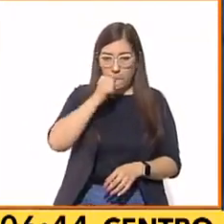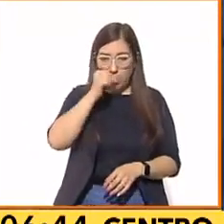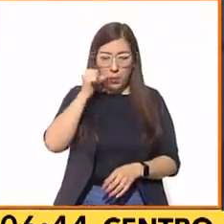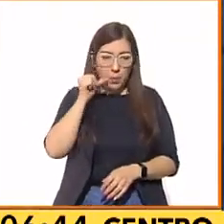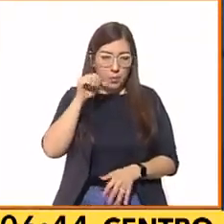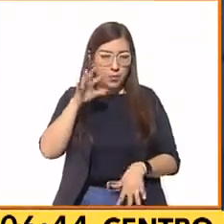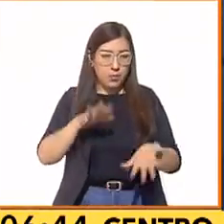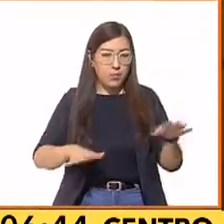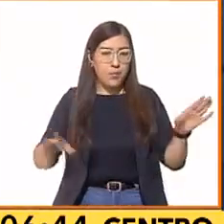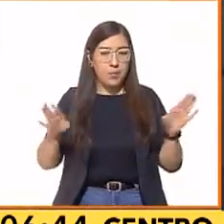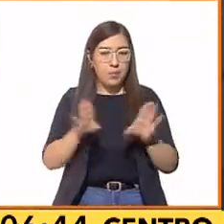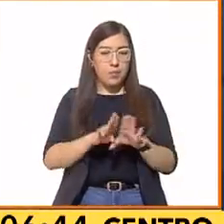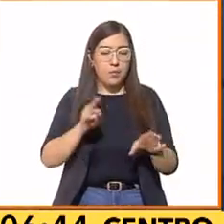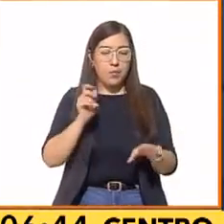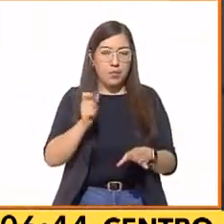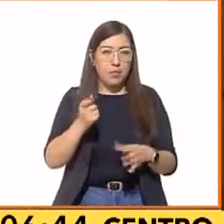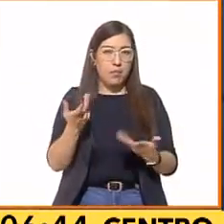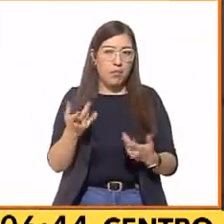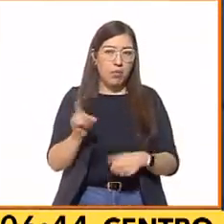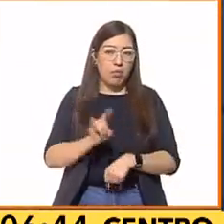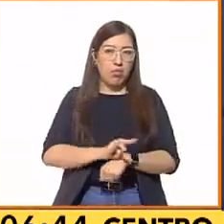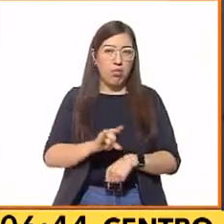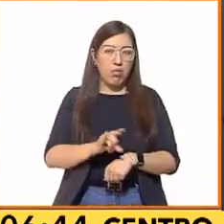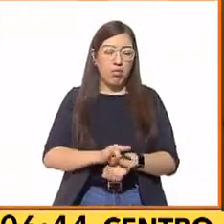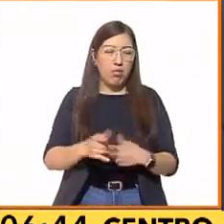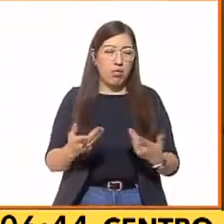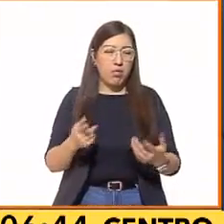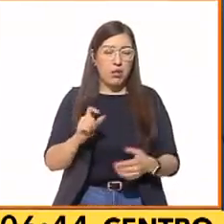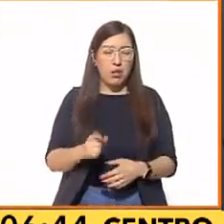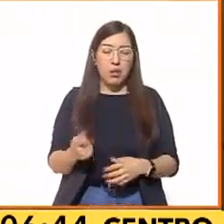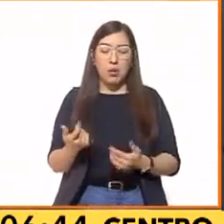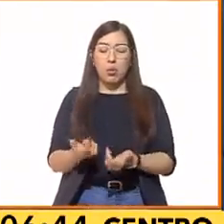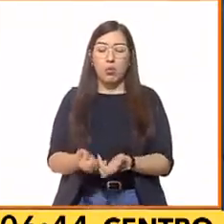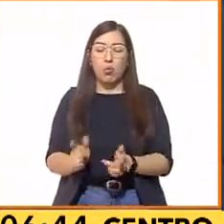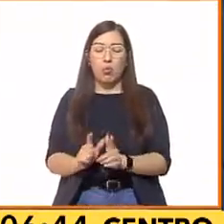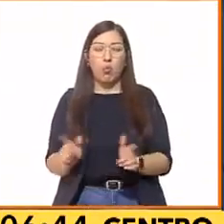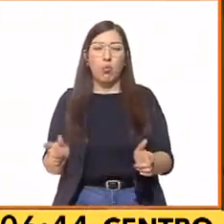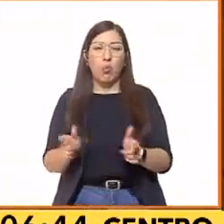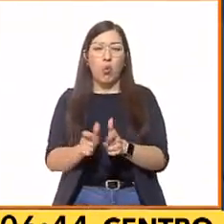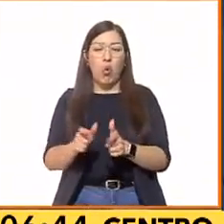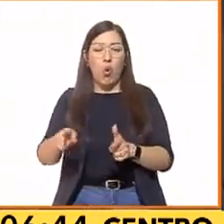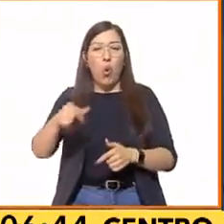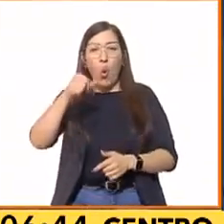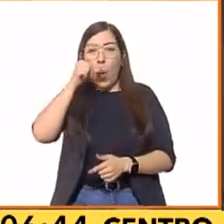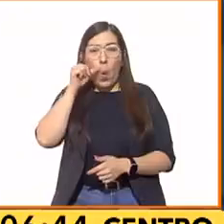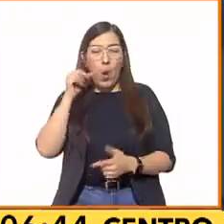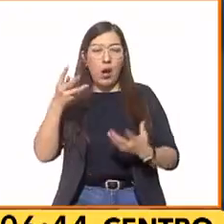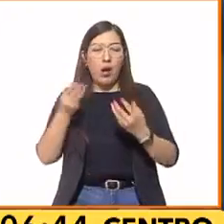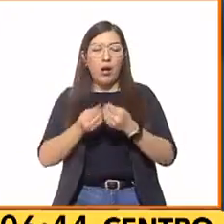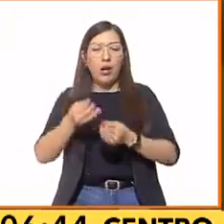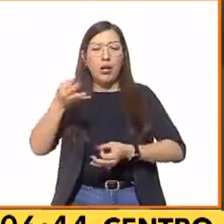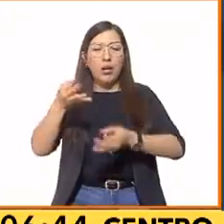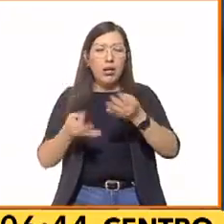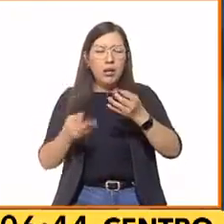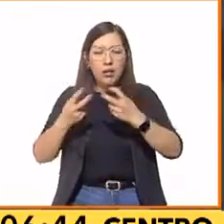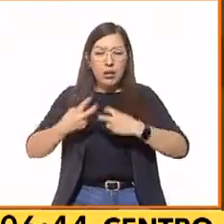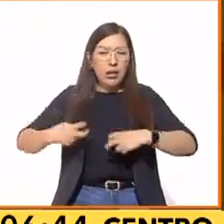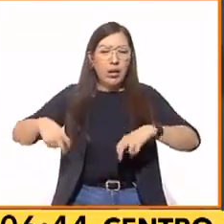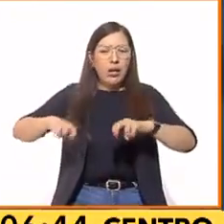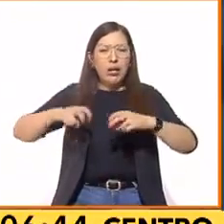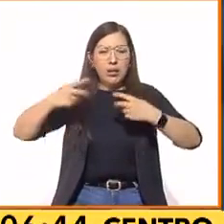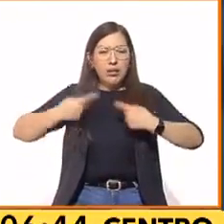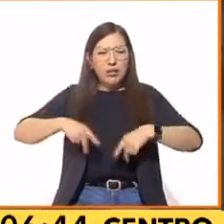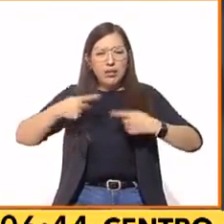era casi simbólico, porque era un pequeño grupo de Juárez y sus ministros, sus consejeros,